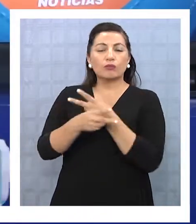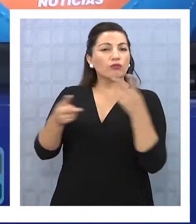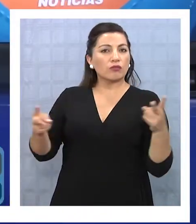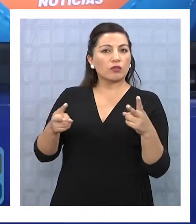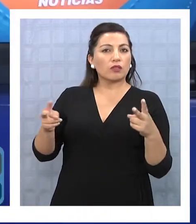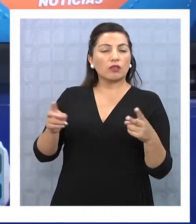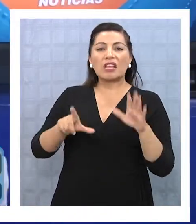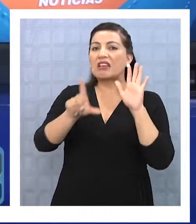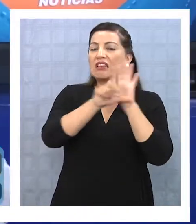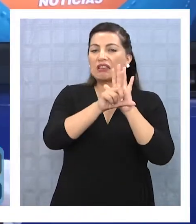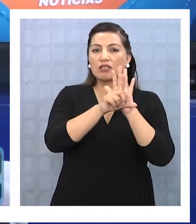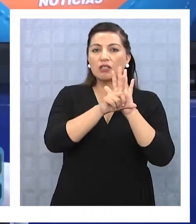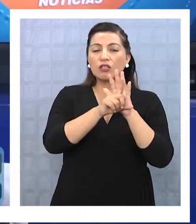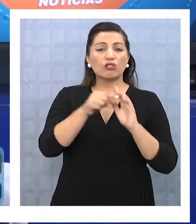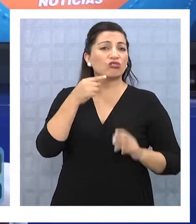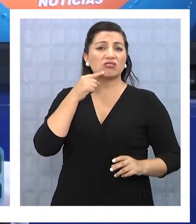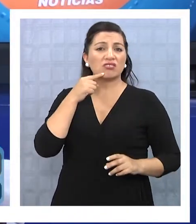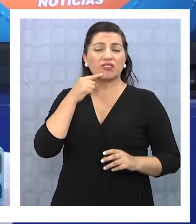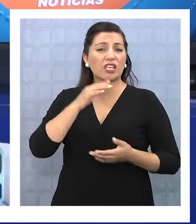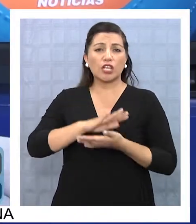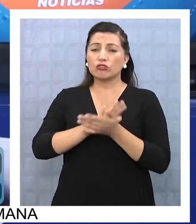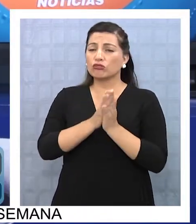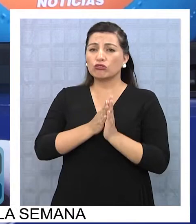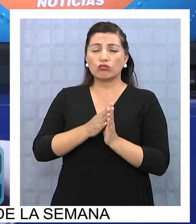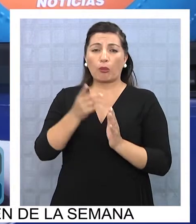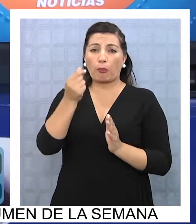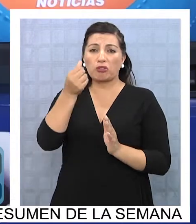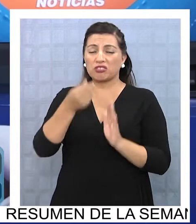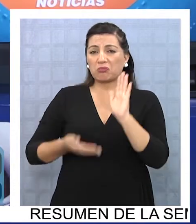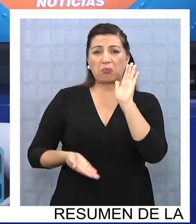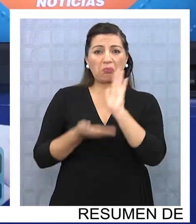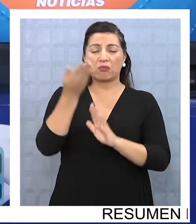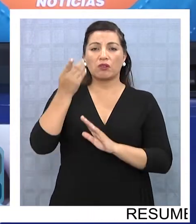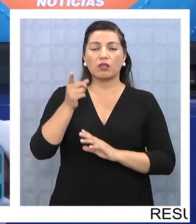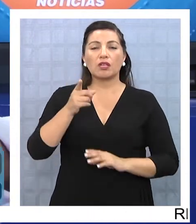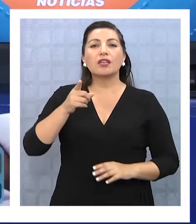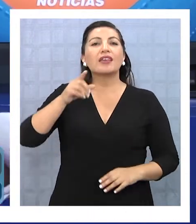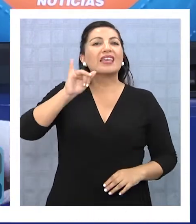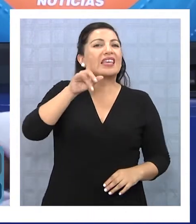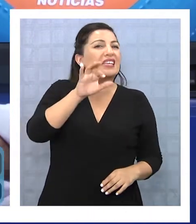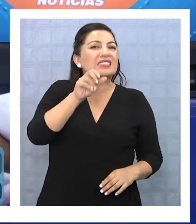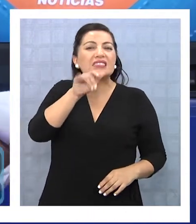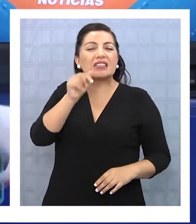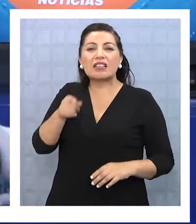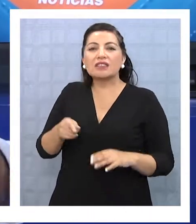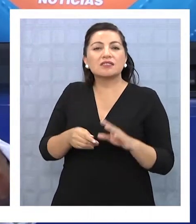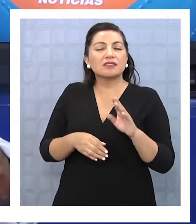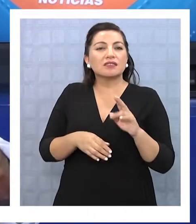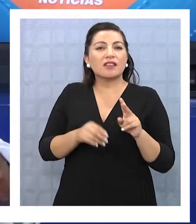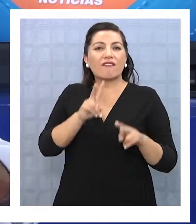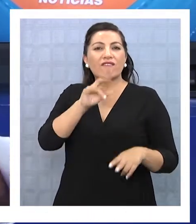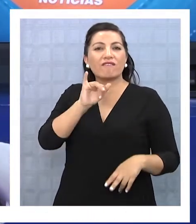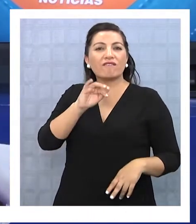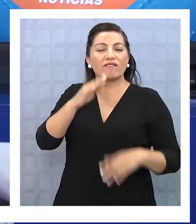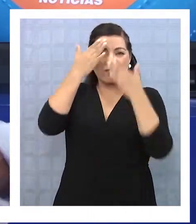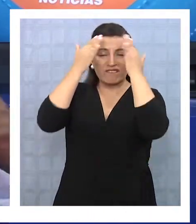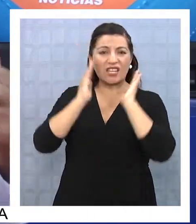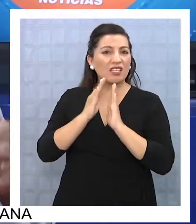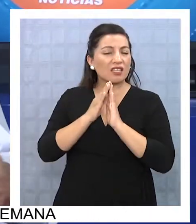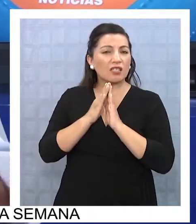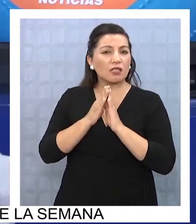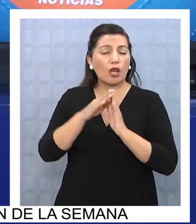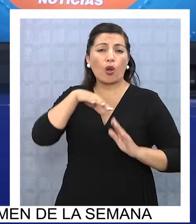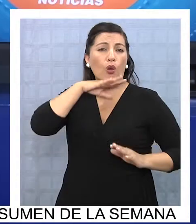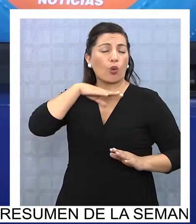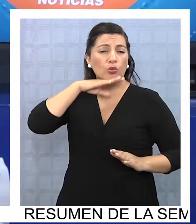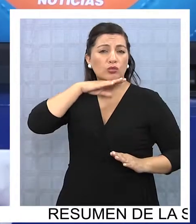y no significa ninguna ventaja tributaria. Las Islas Vírgenes es un lugar que es utilizado por muchas empresas chilenas,